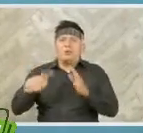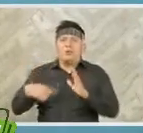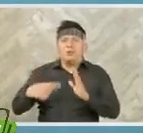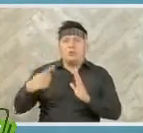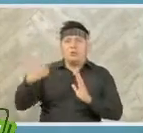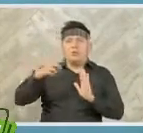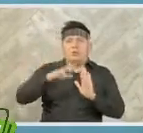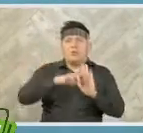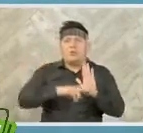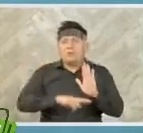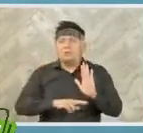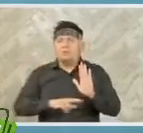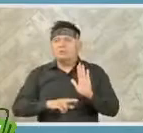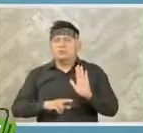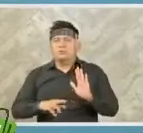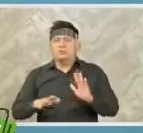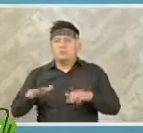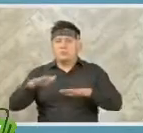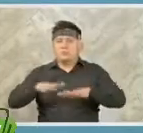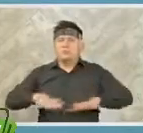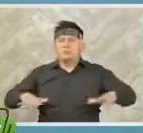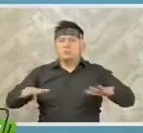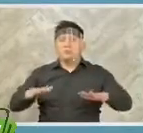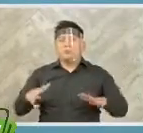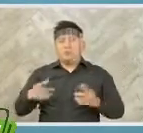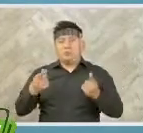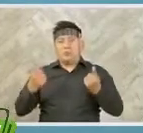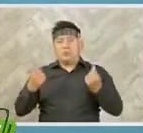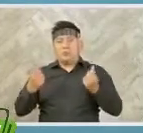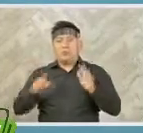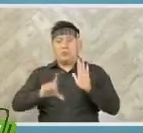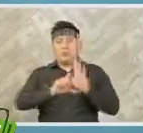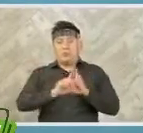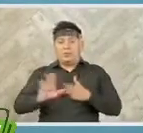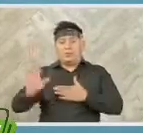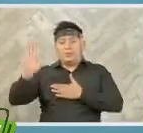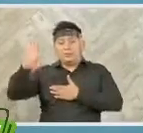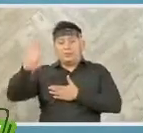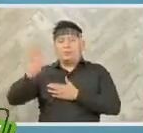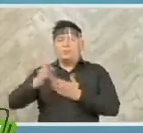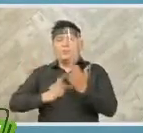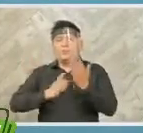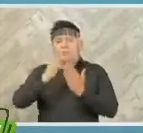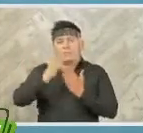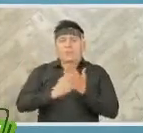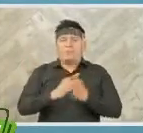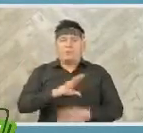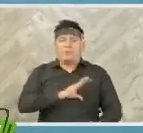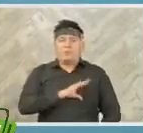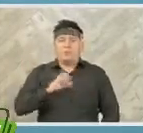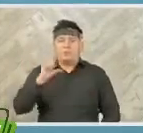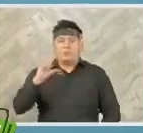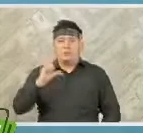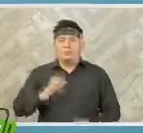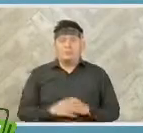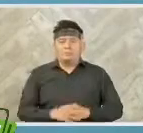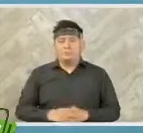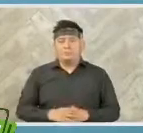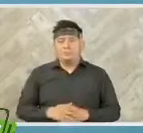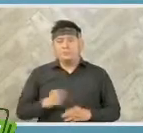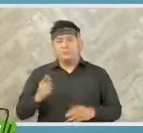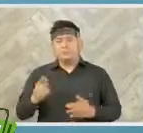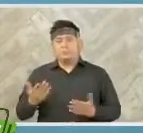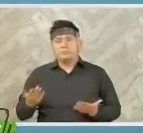del territorio, sino que todo lo contrario, sean las economías legales, sean los proyectos productivos impulsados por la alcaldía de Cúcuta, los que